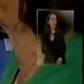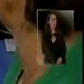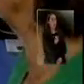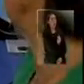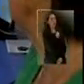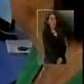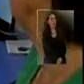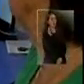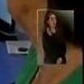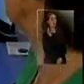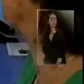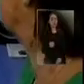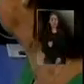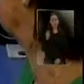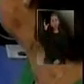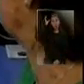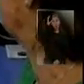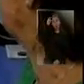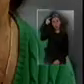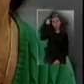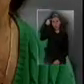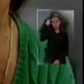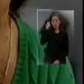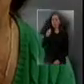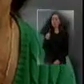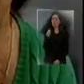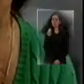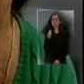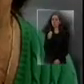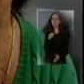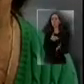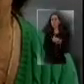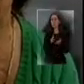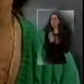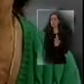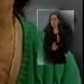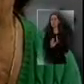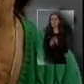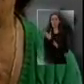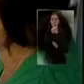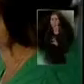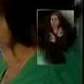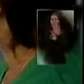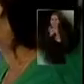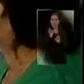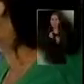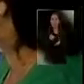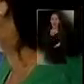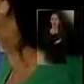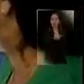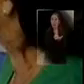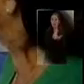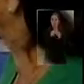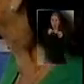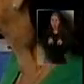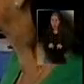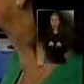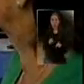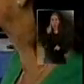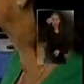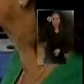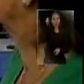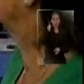buena noticia. Sus capacidades cognitivas están bastante preservadas. No existe ningún fármaco hasta el día de hoy que se